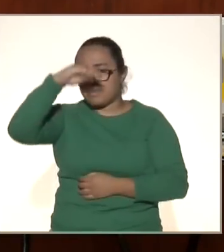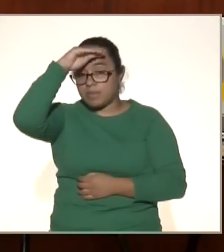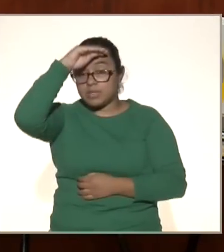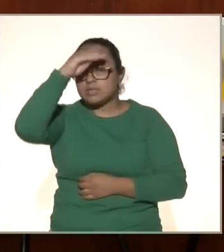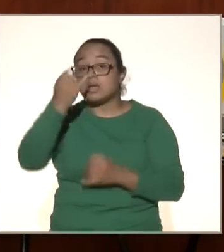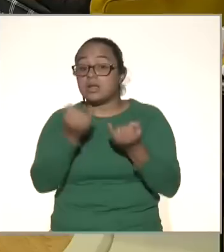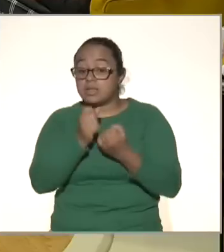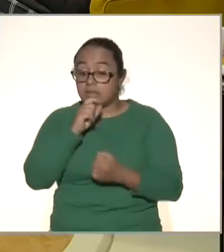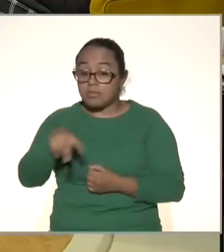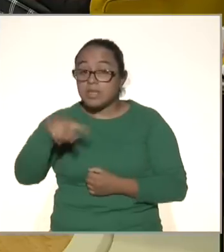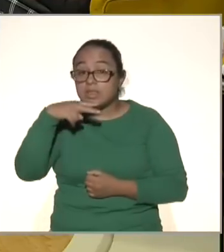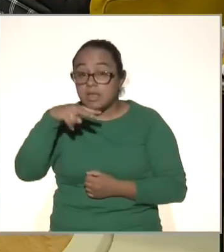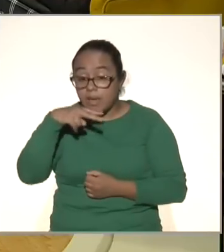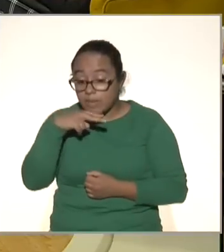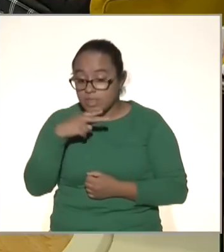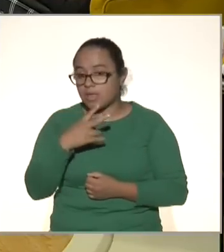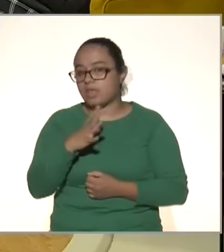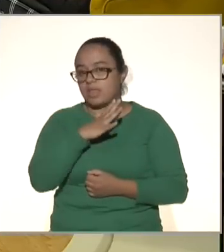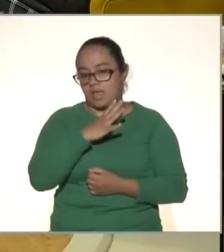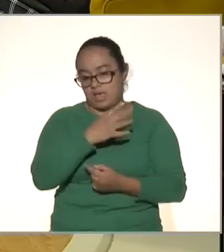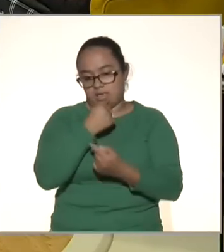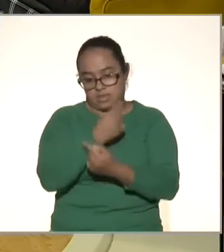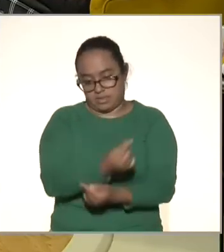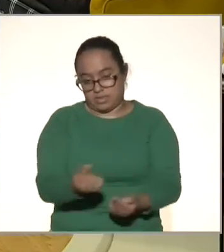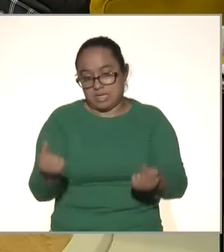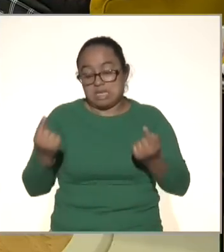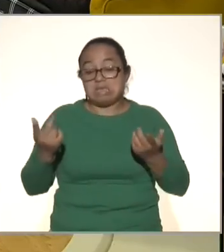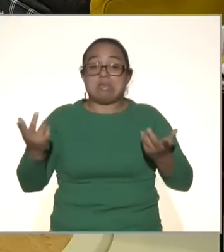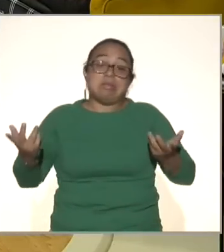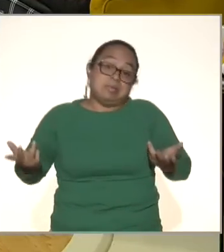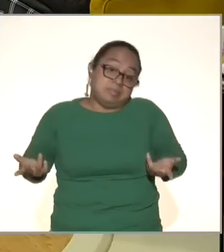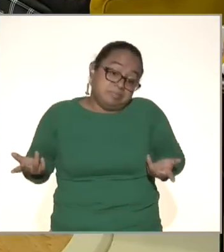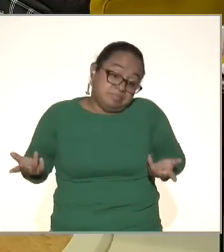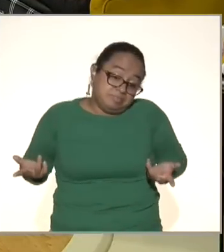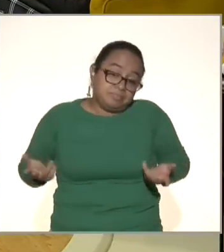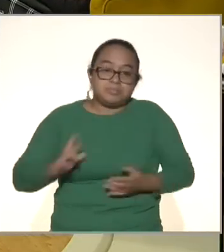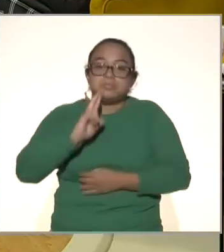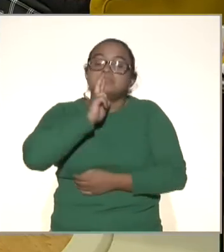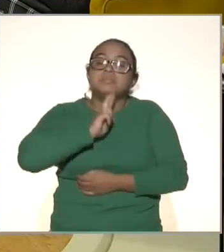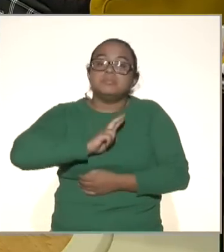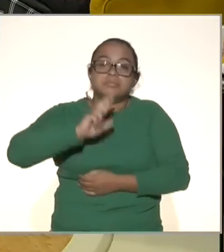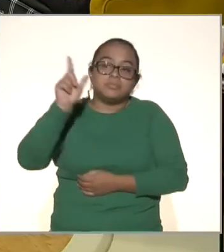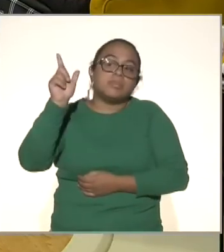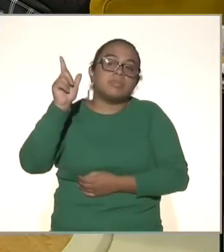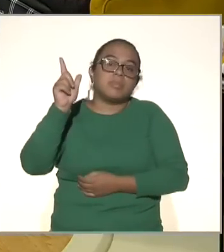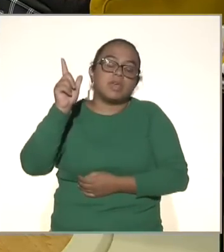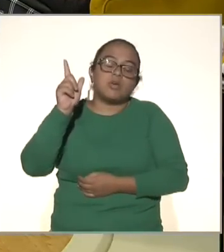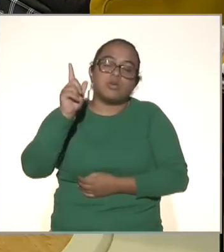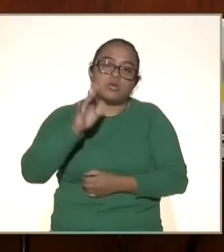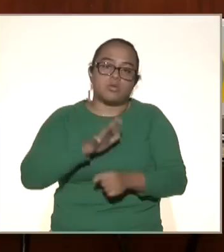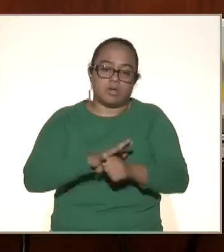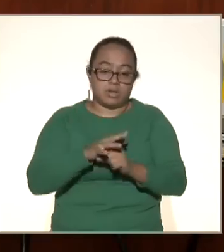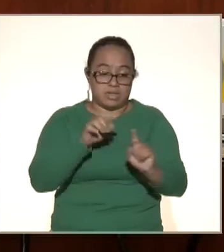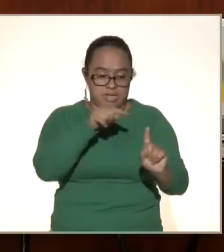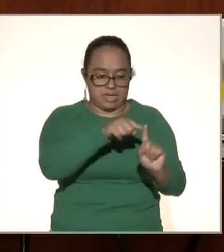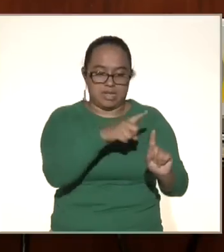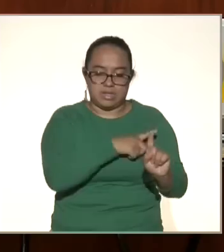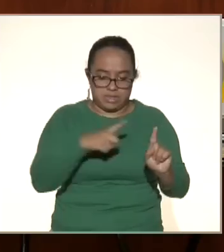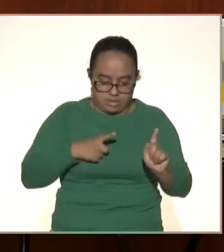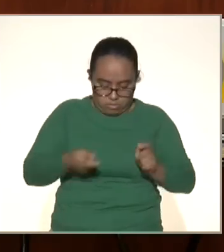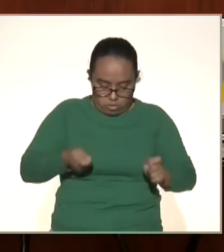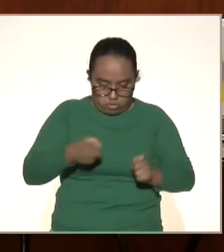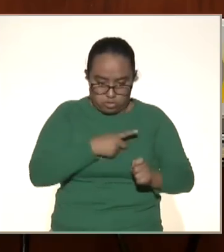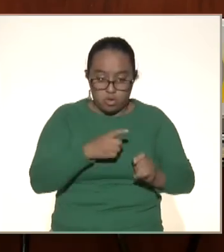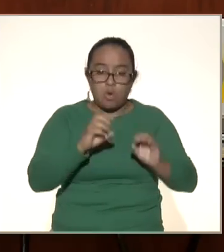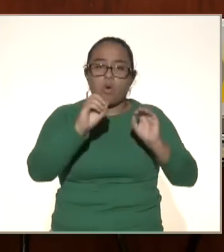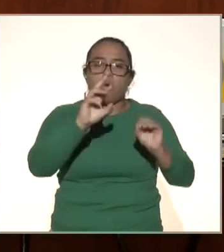niños. Sí, claro. Ujú. Entonces, digo, lo ideal es que él se controle o que